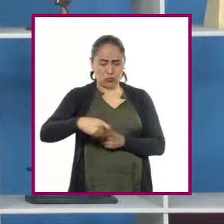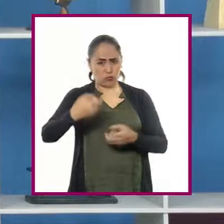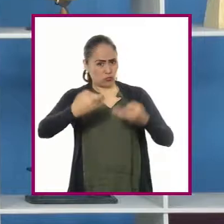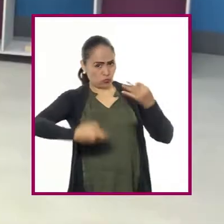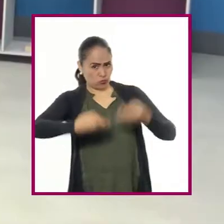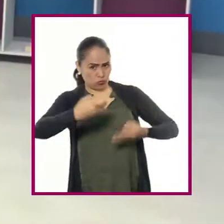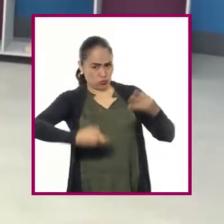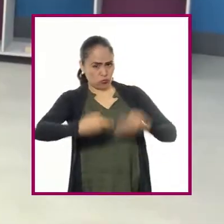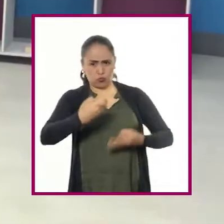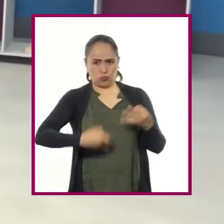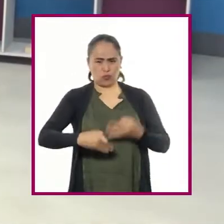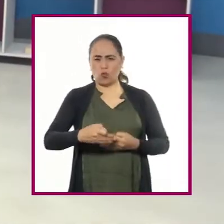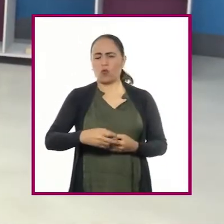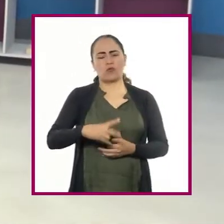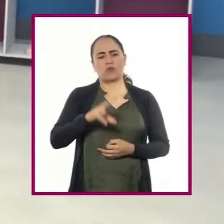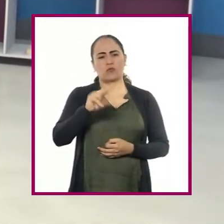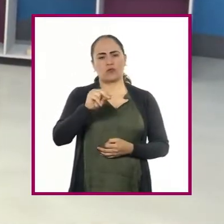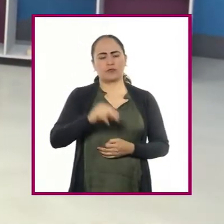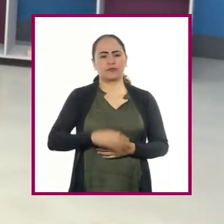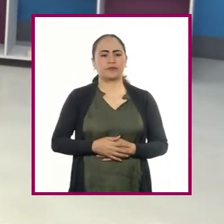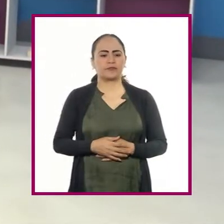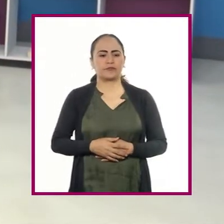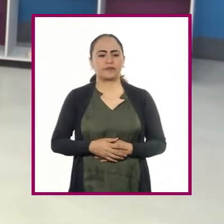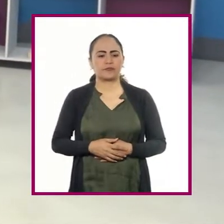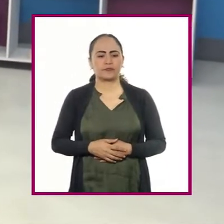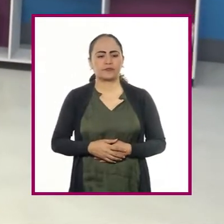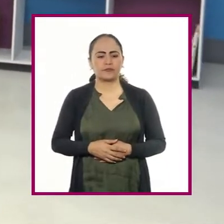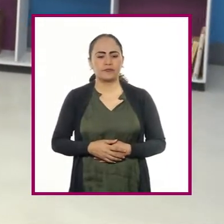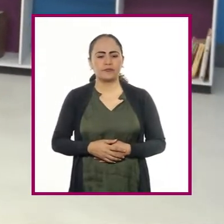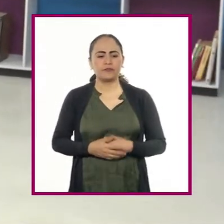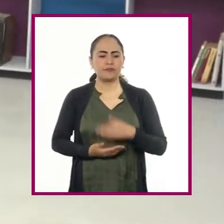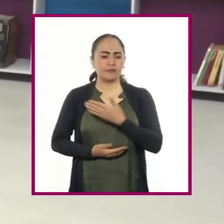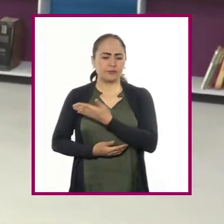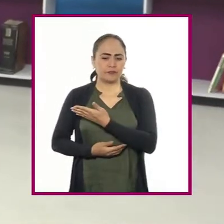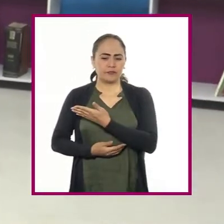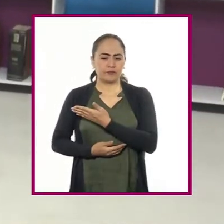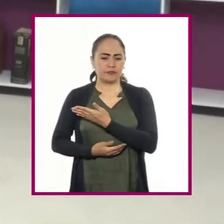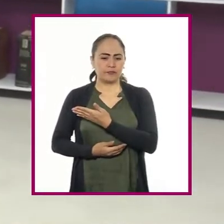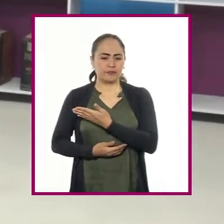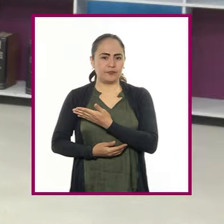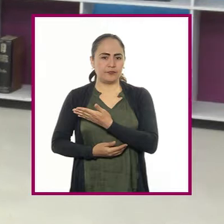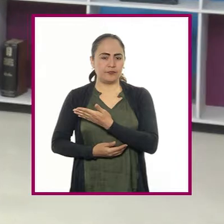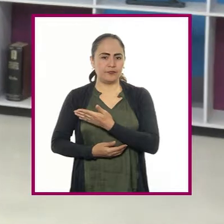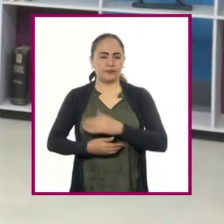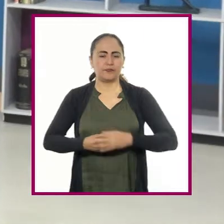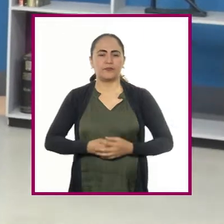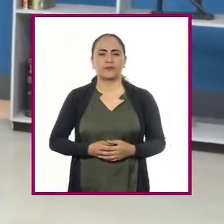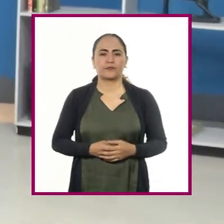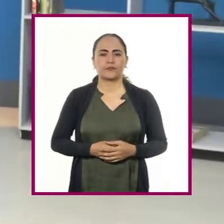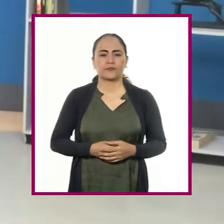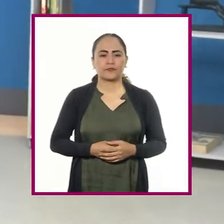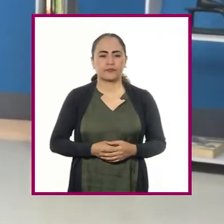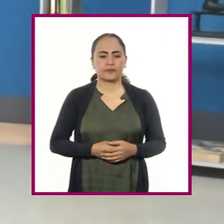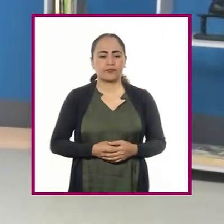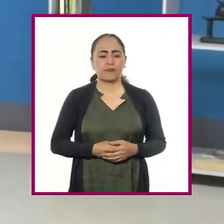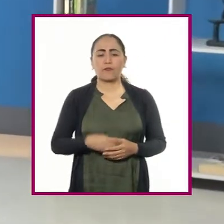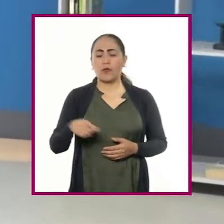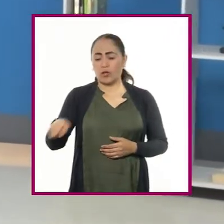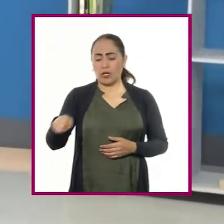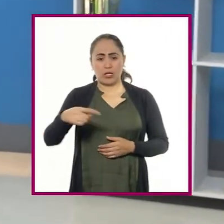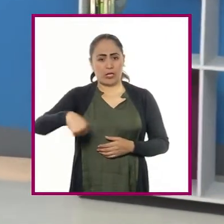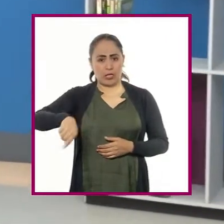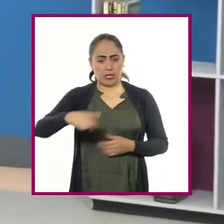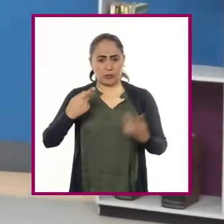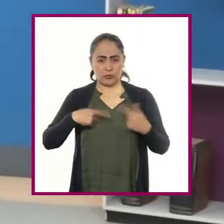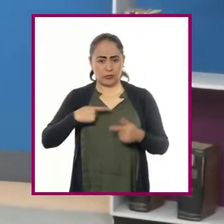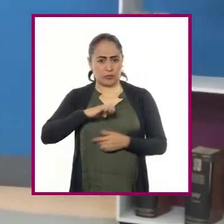Inquisición. Otra diferencia es que los españoles no estaban obligados a pagar tributo y solo ellos